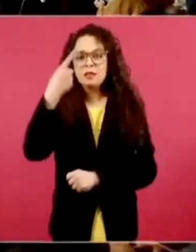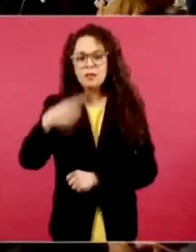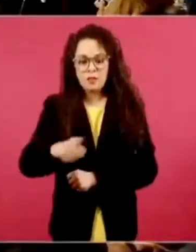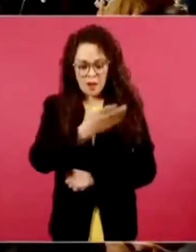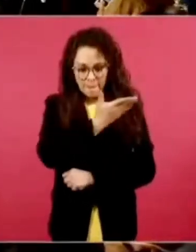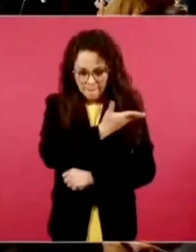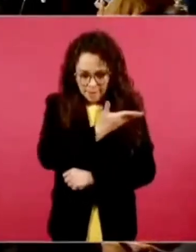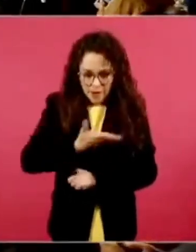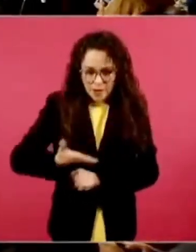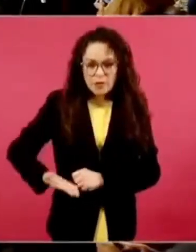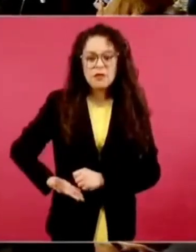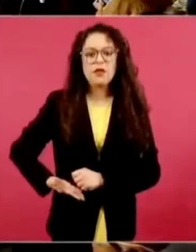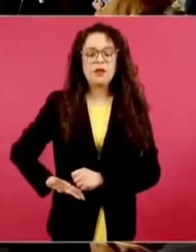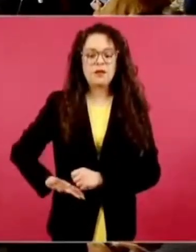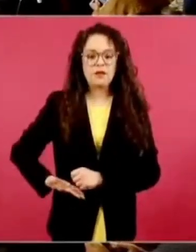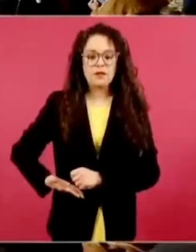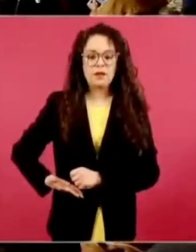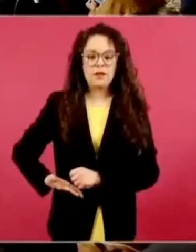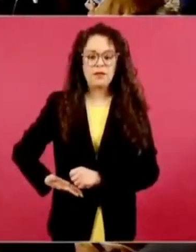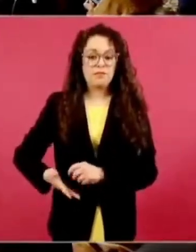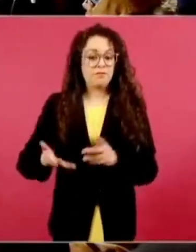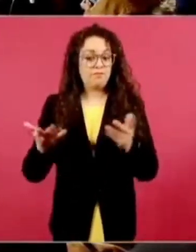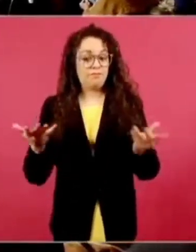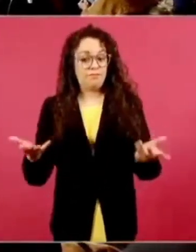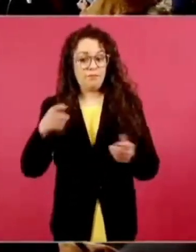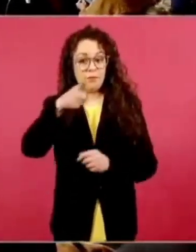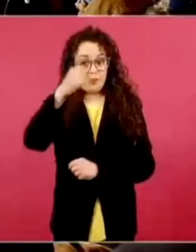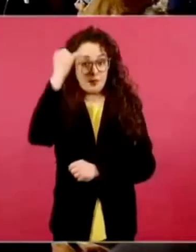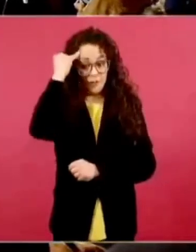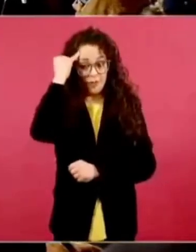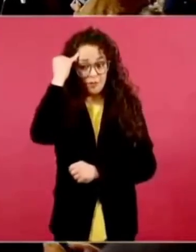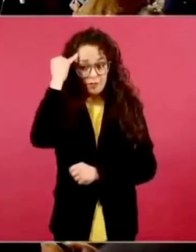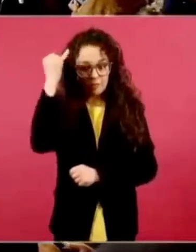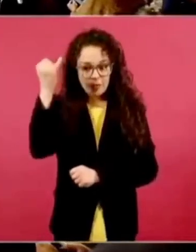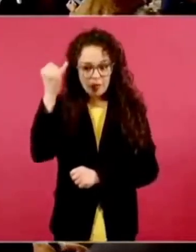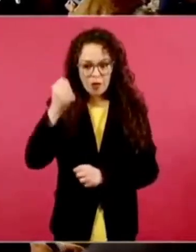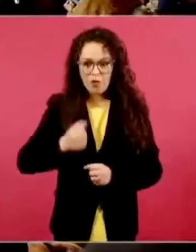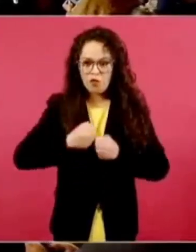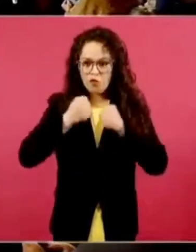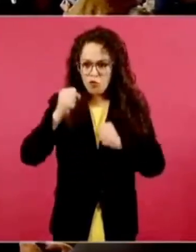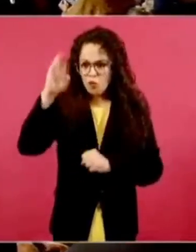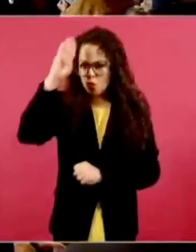Entonces, imagínense el engaño